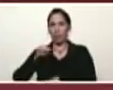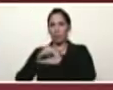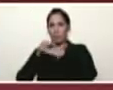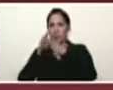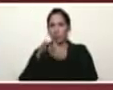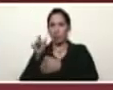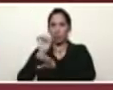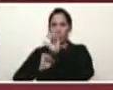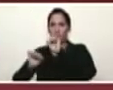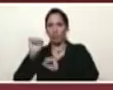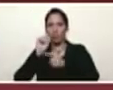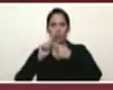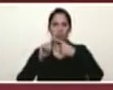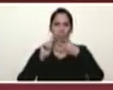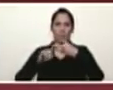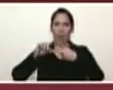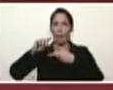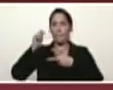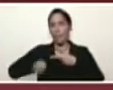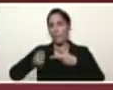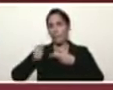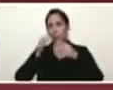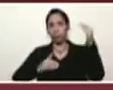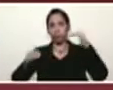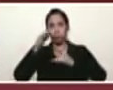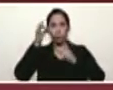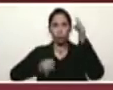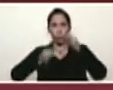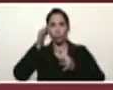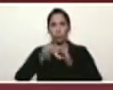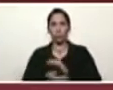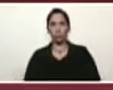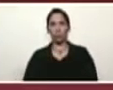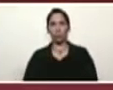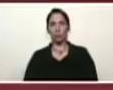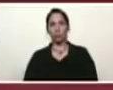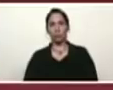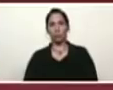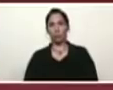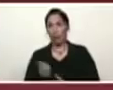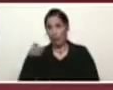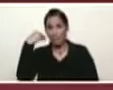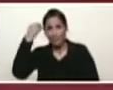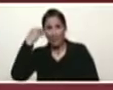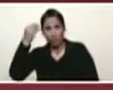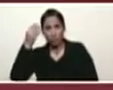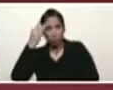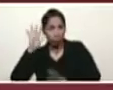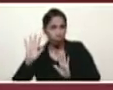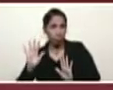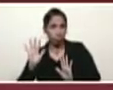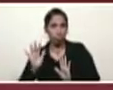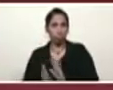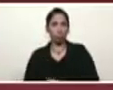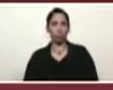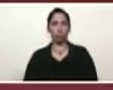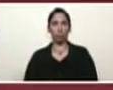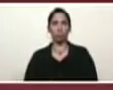Moreno y general Hernández Dala. Tengo que decirlo porque todas estas cosas hay que revelarlas y contarlas.